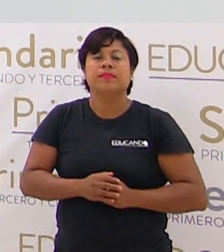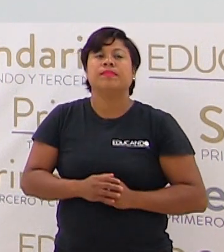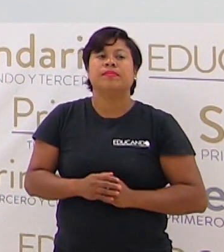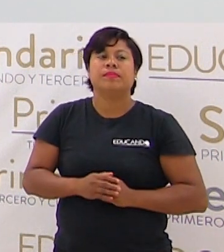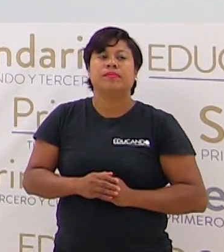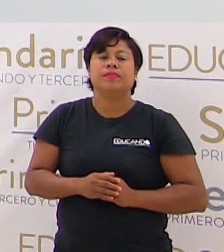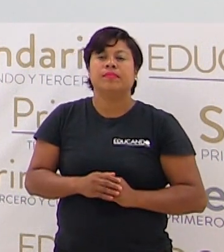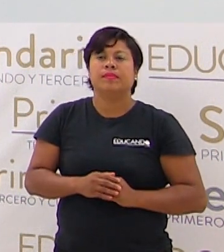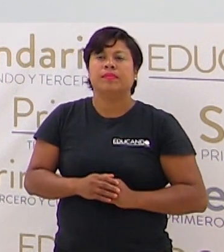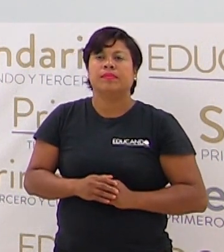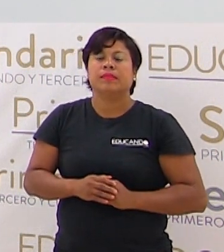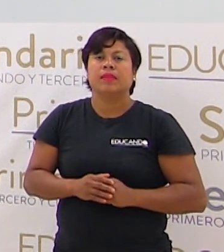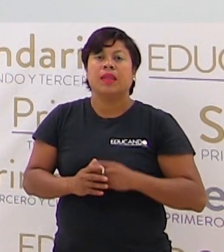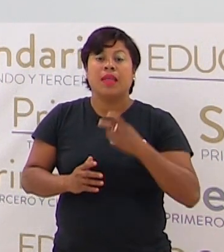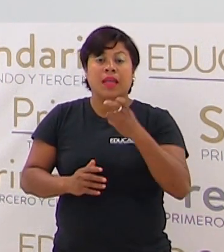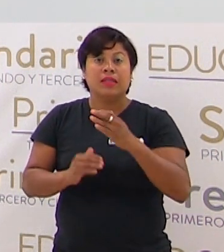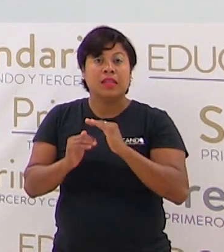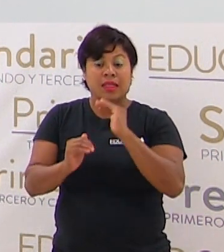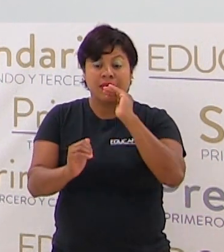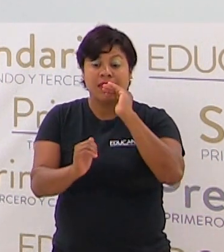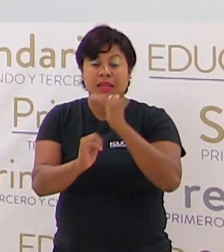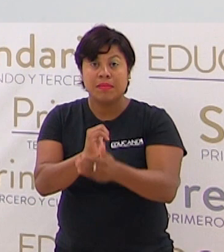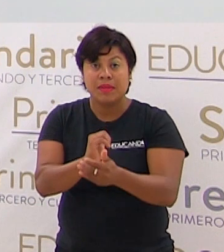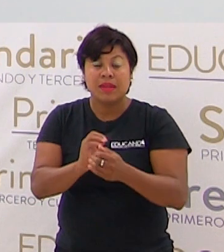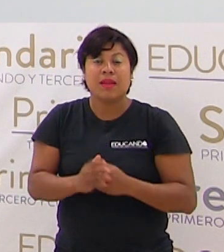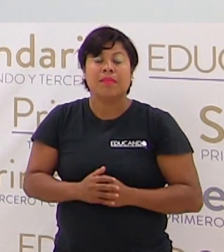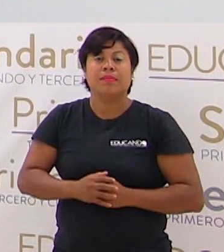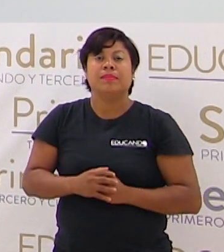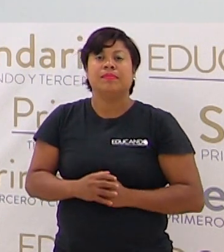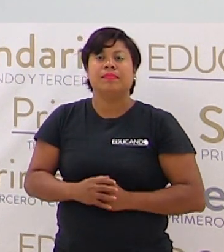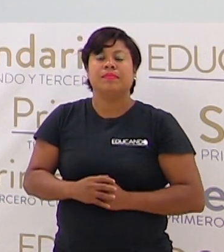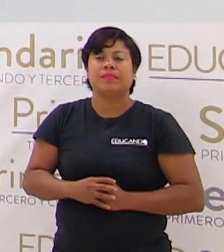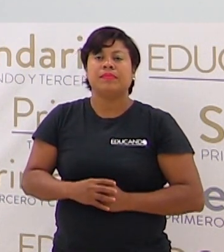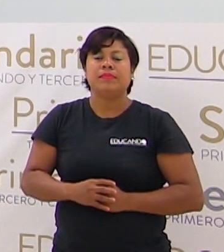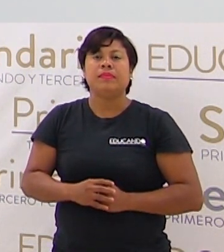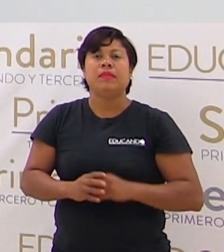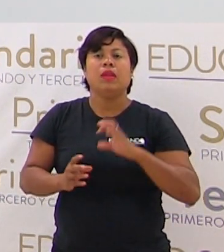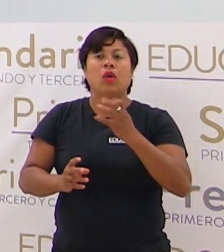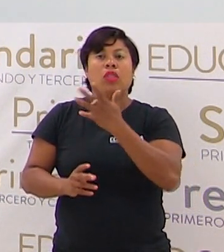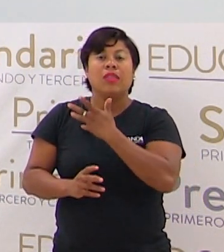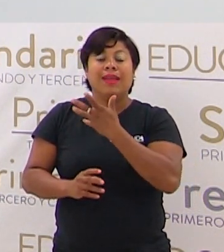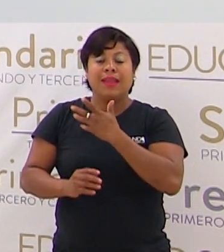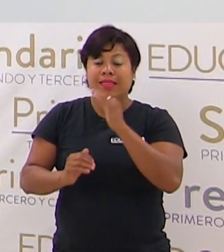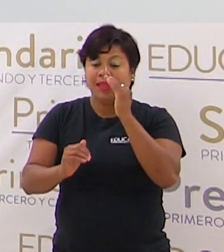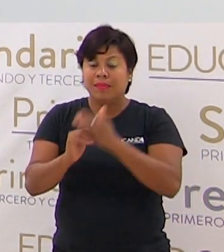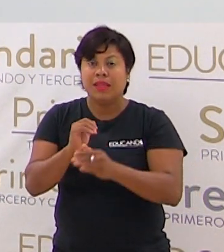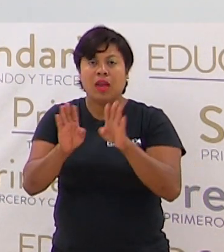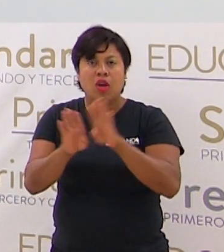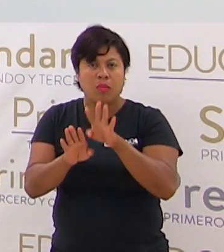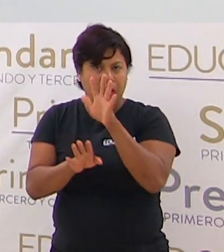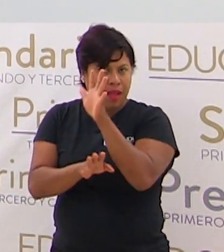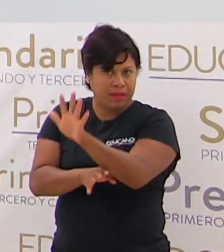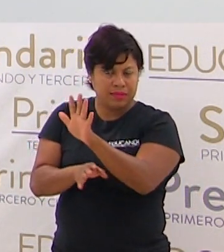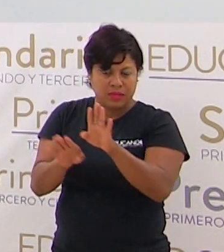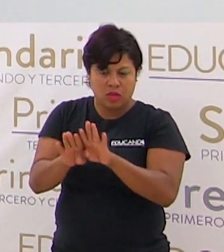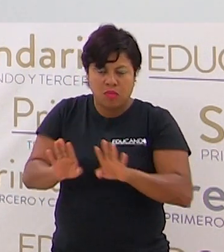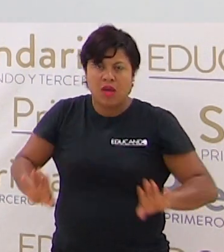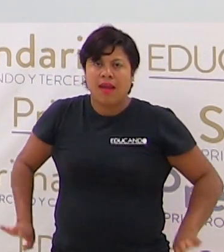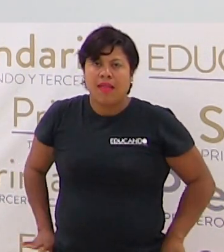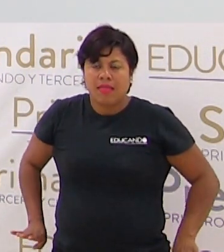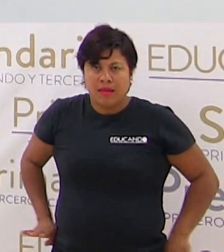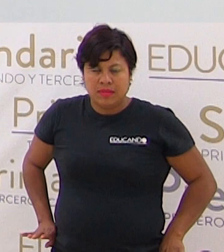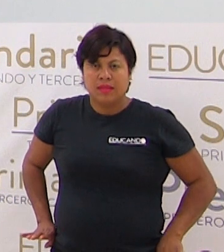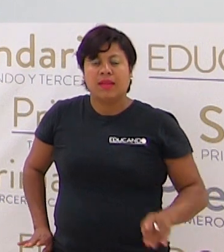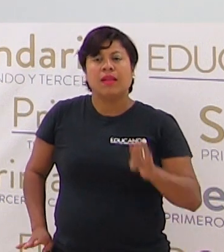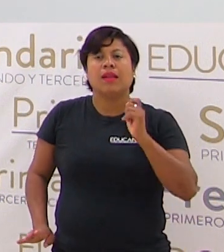bien, termina o lleva una terminación característica,